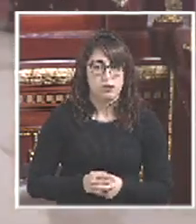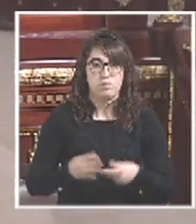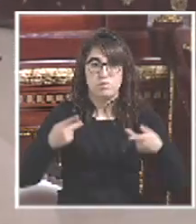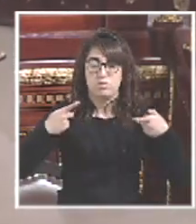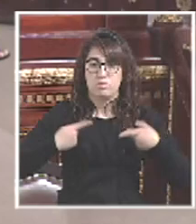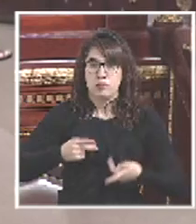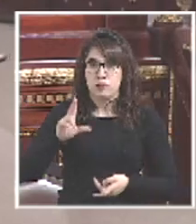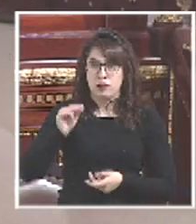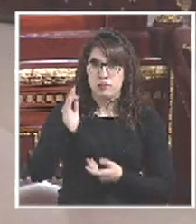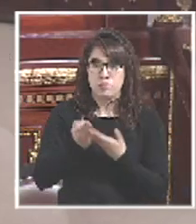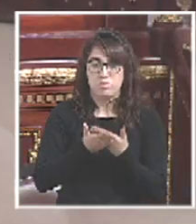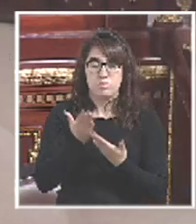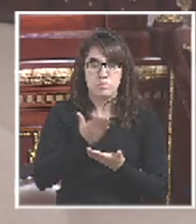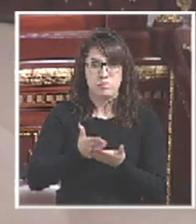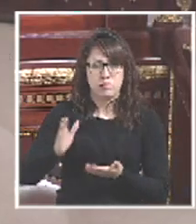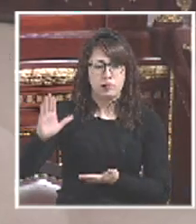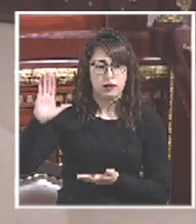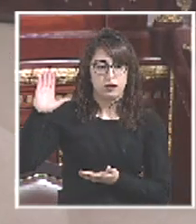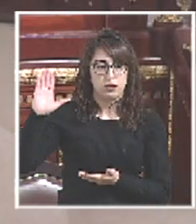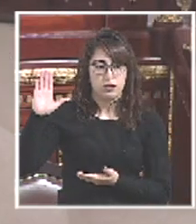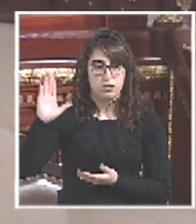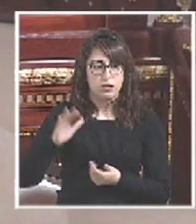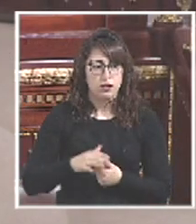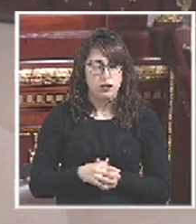Los que estén por la negativa.